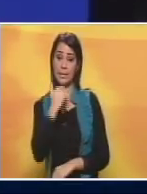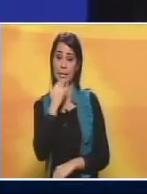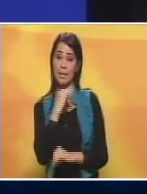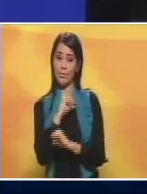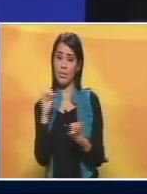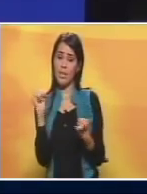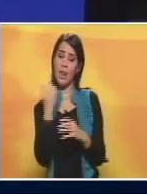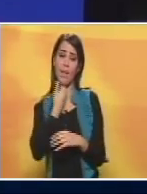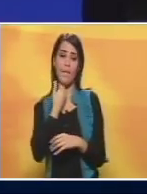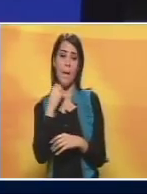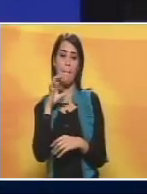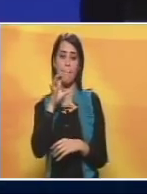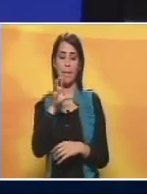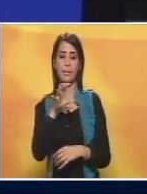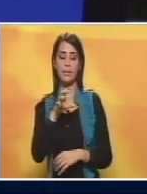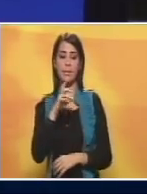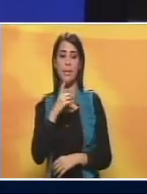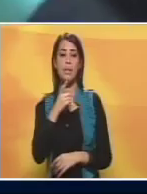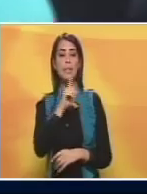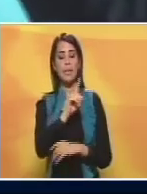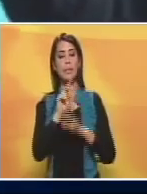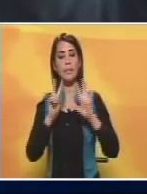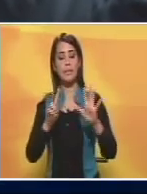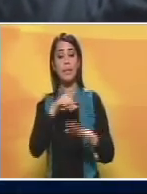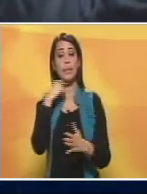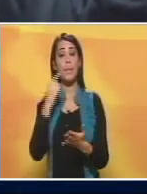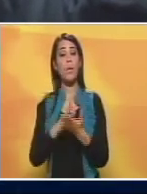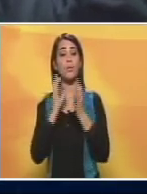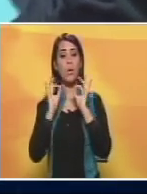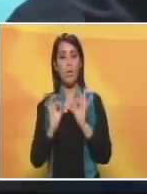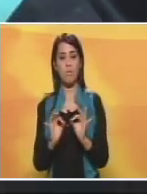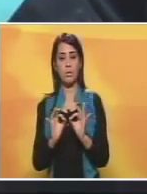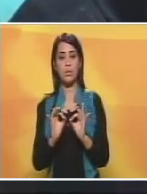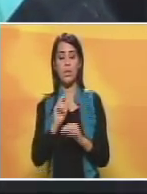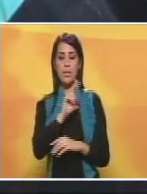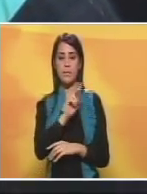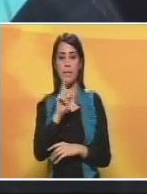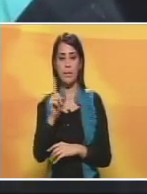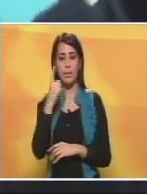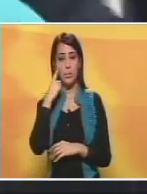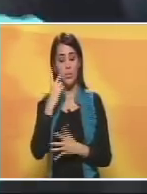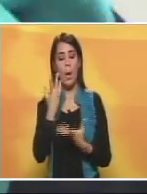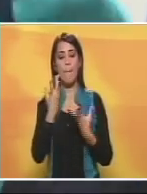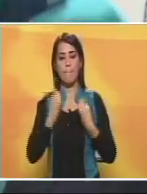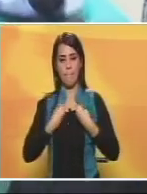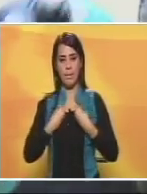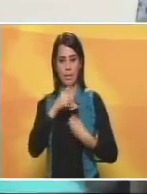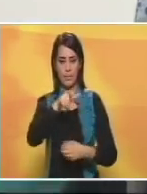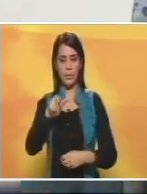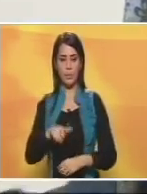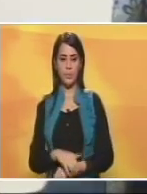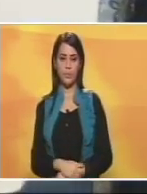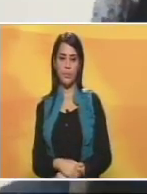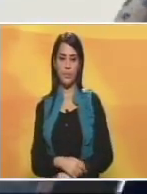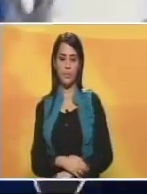la epidemia en la nación, que dejó 17 muertes confirmadas y 21 sobrevivientes.